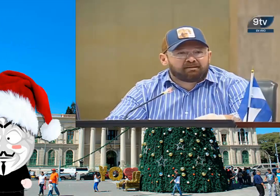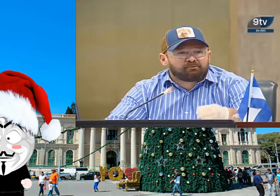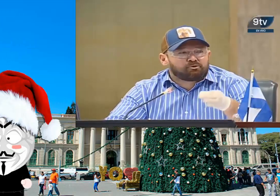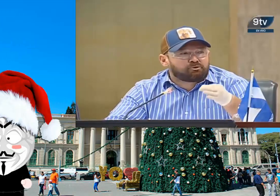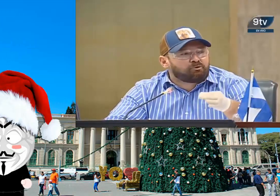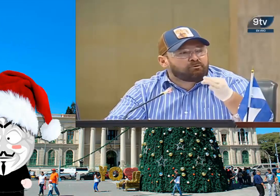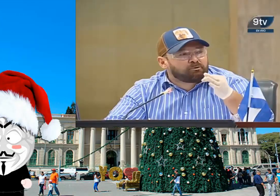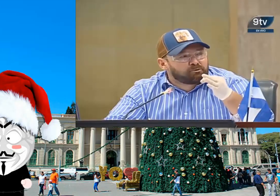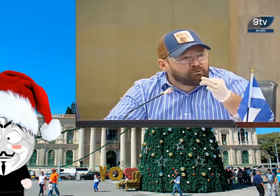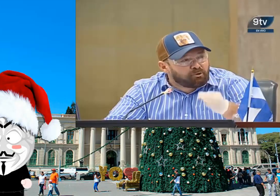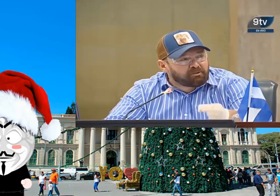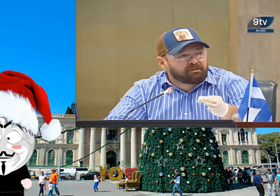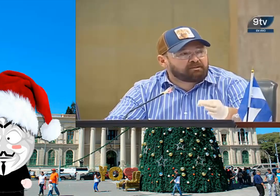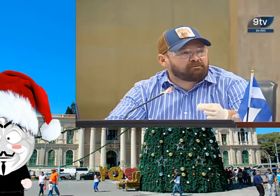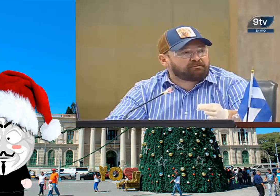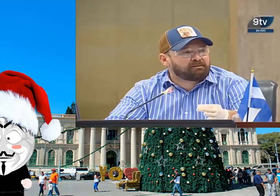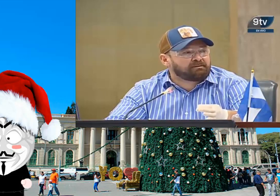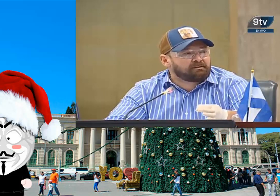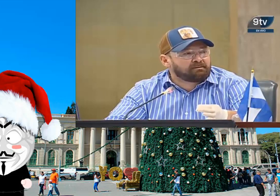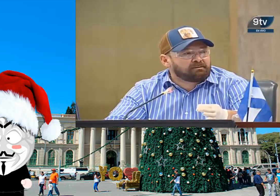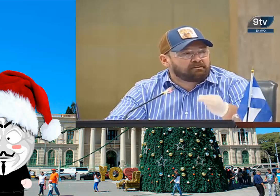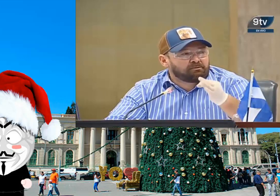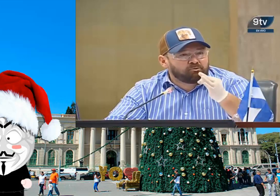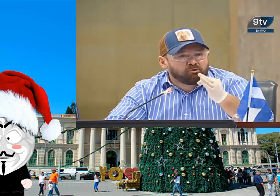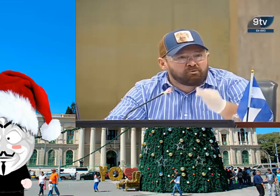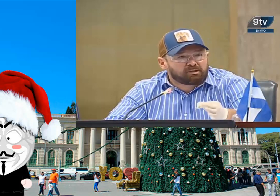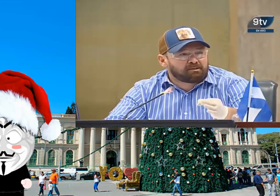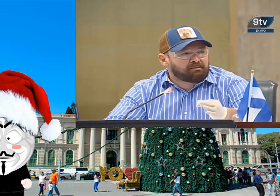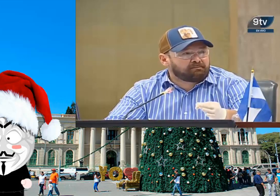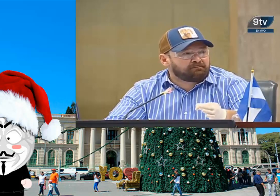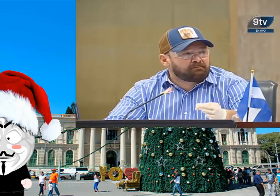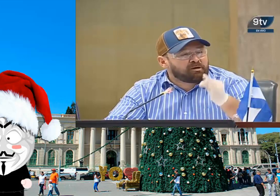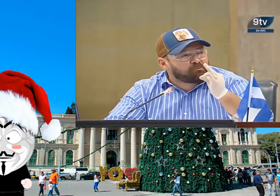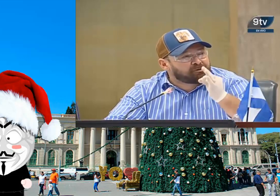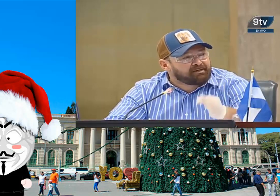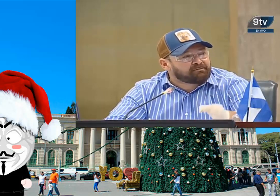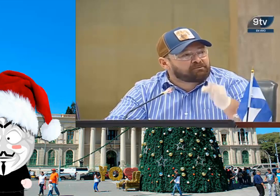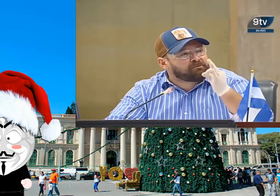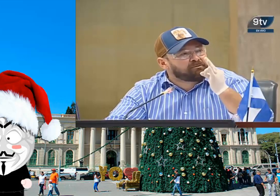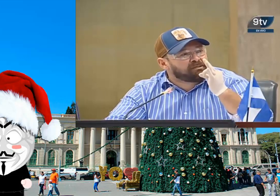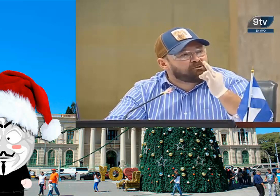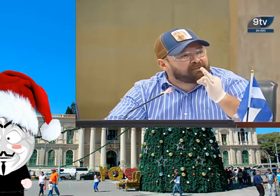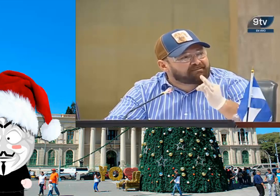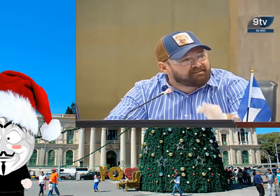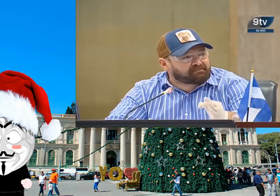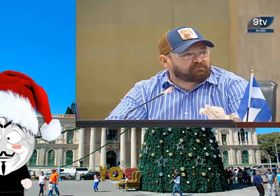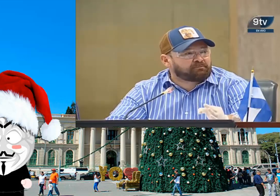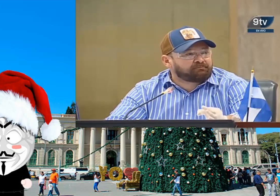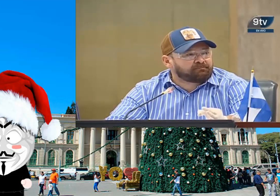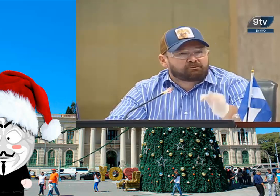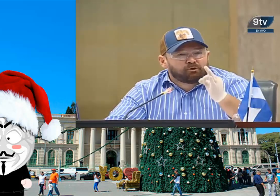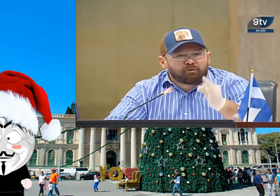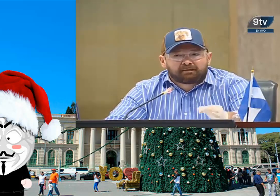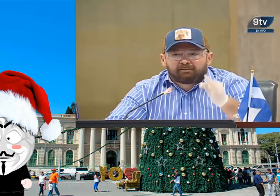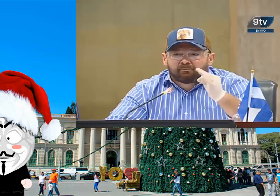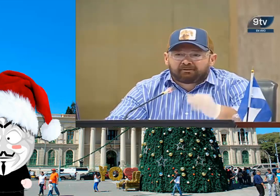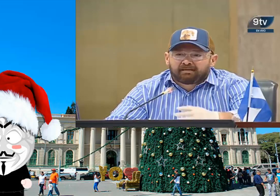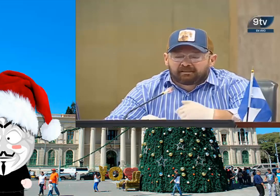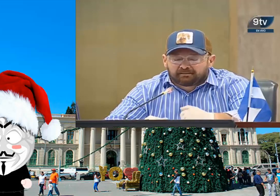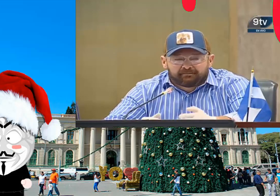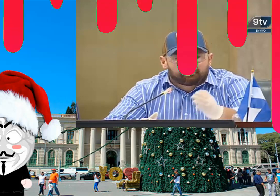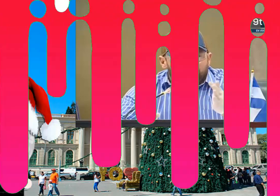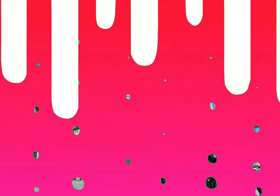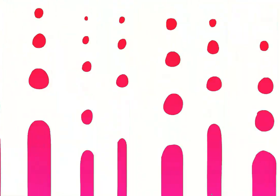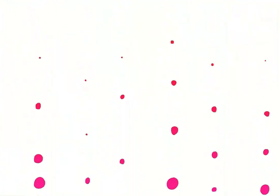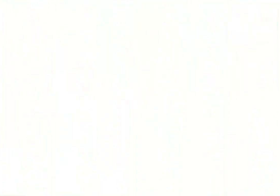él siempre ha estado en contra de los pandilleros le dijo a ese de rodrigo ávila que él nunca ha negociado con pandilleros y que dejen de